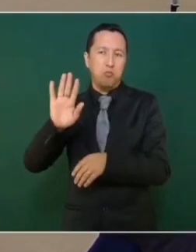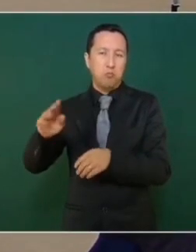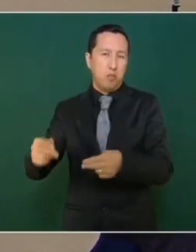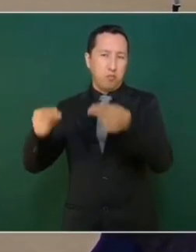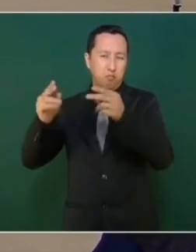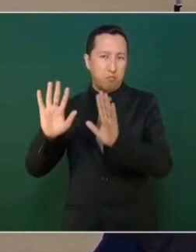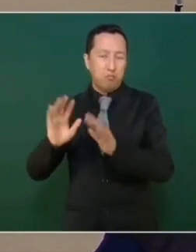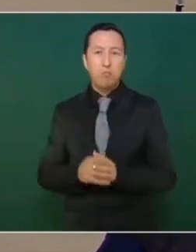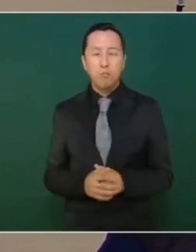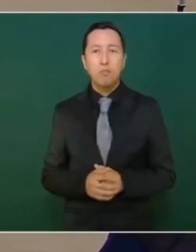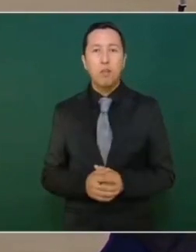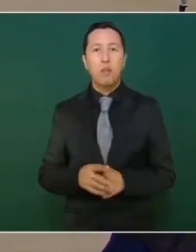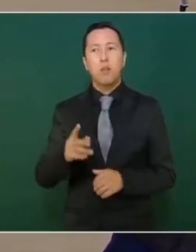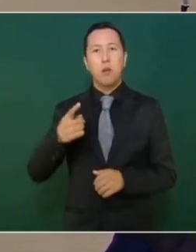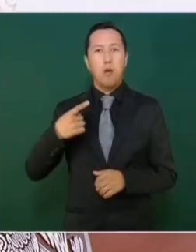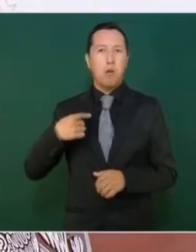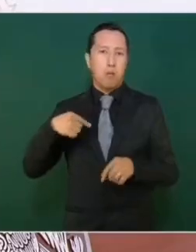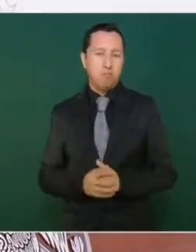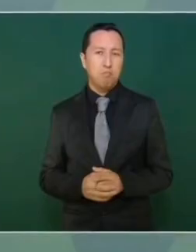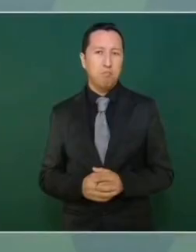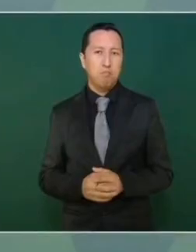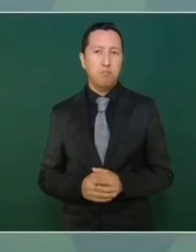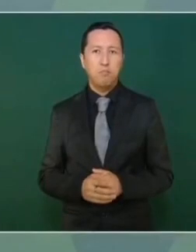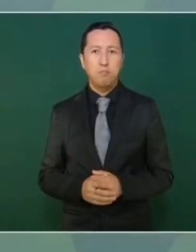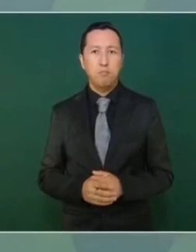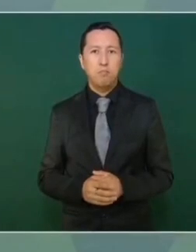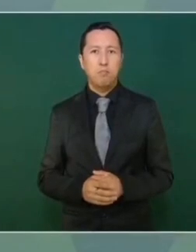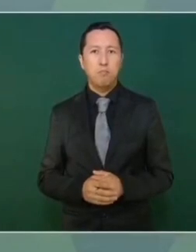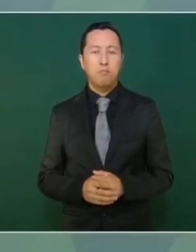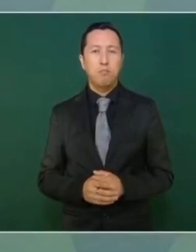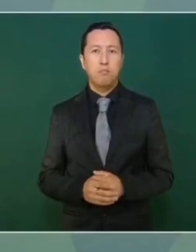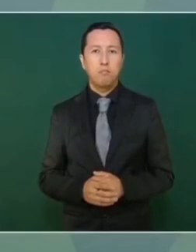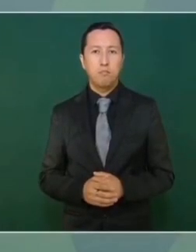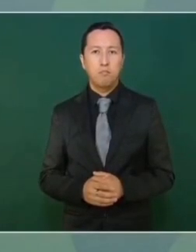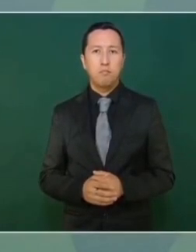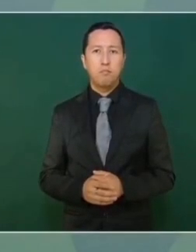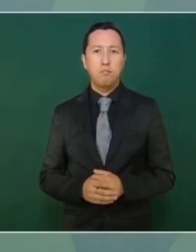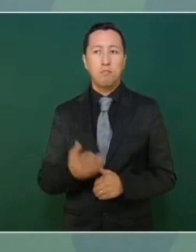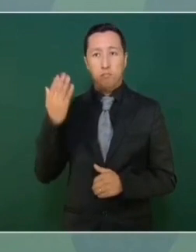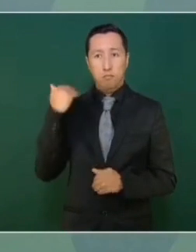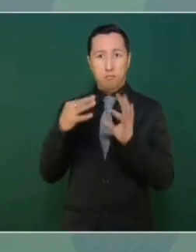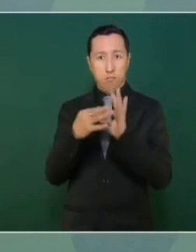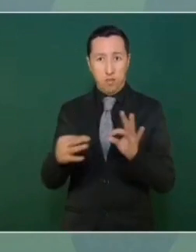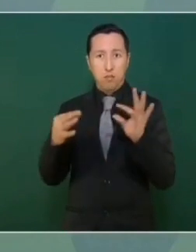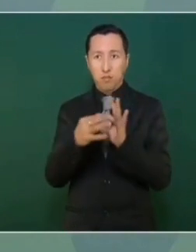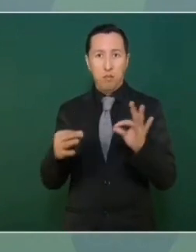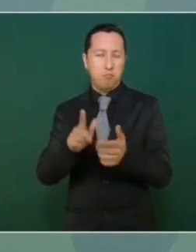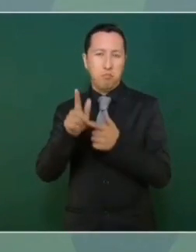Ya hemos dado nuestro punto de vista. Sostenemos lo mismo,